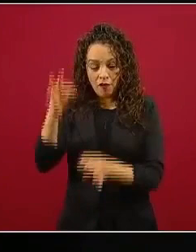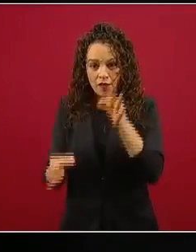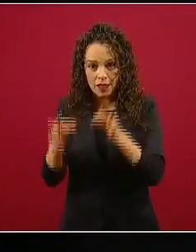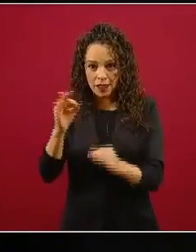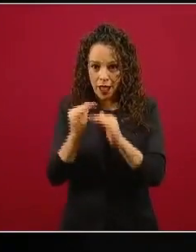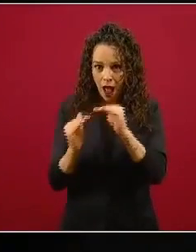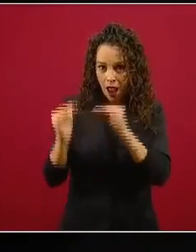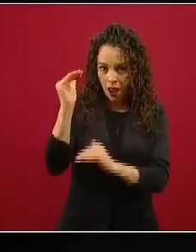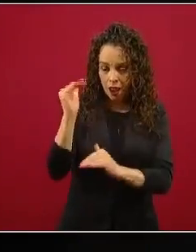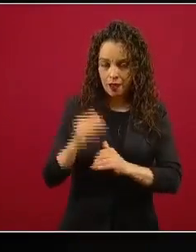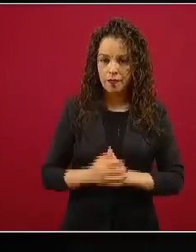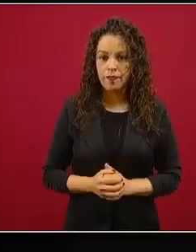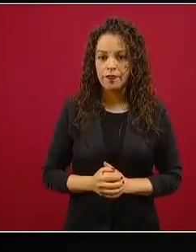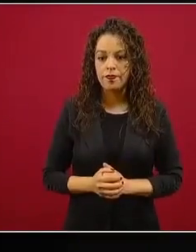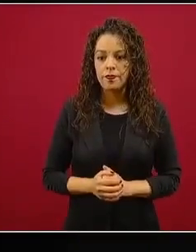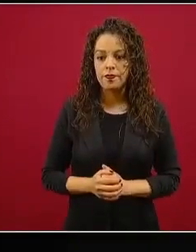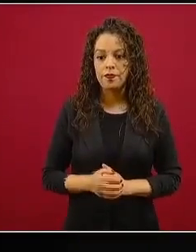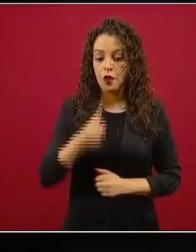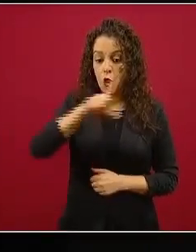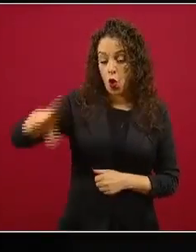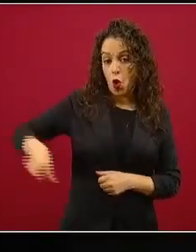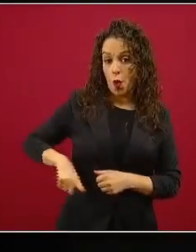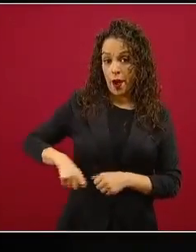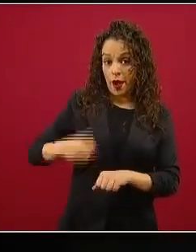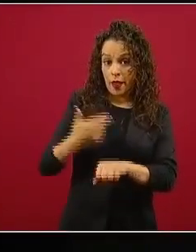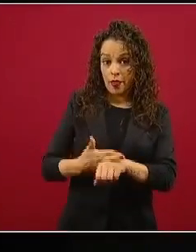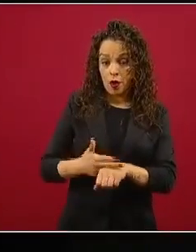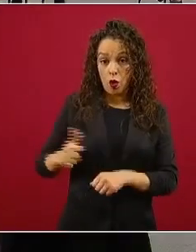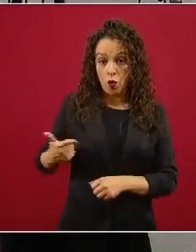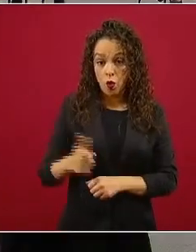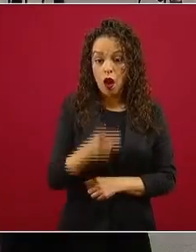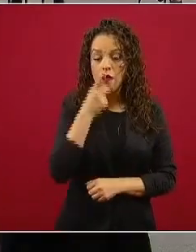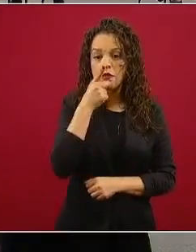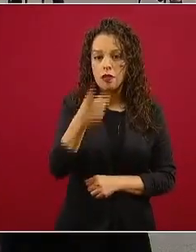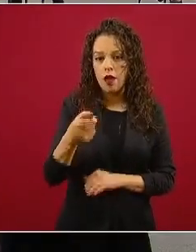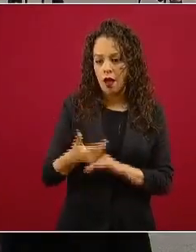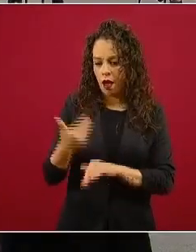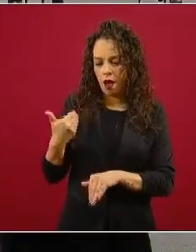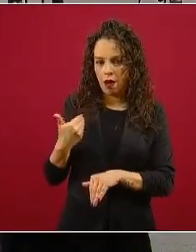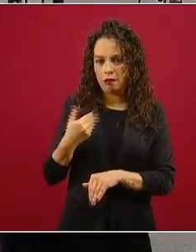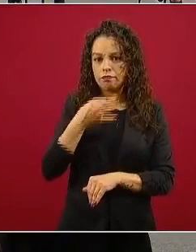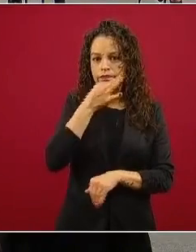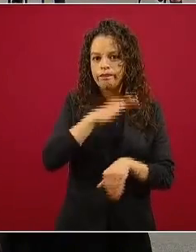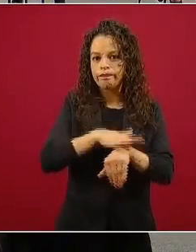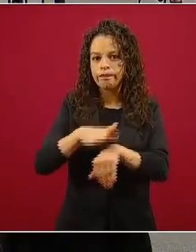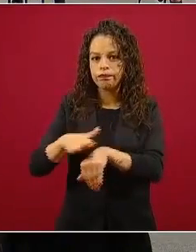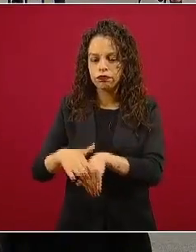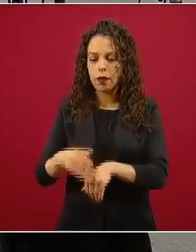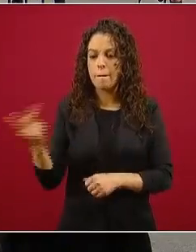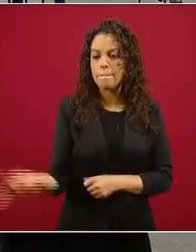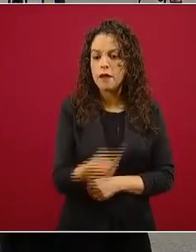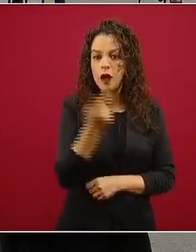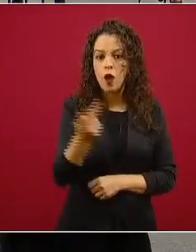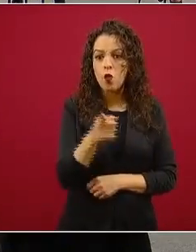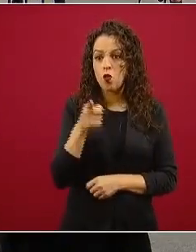El gobernador de Guanajuato ha señalado en las últimas horas que le ha preguntado a usted directamente si tiene algún problema con